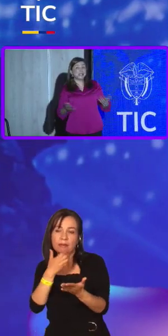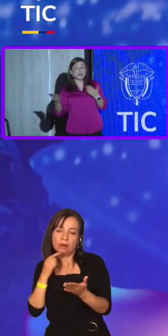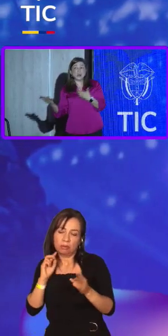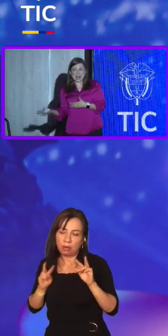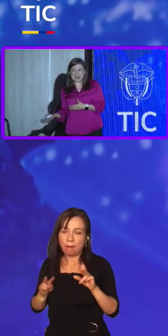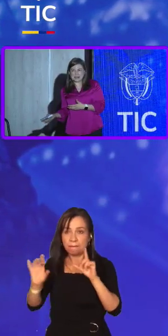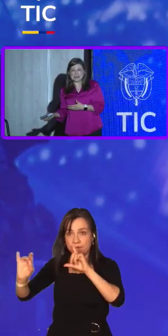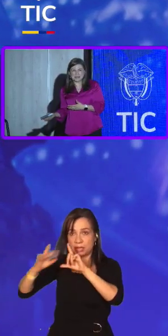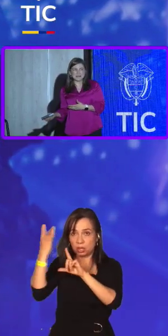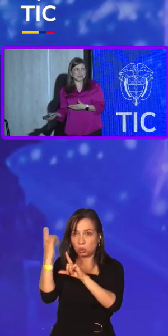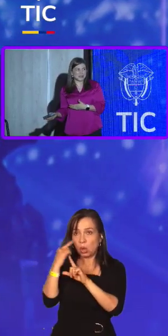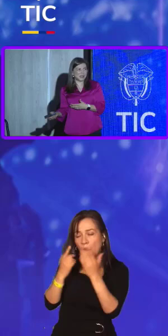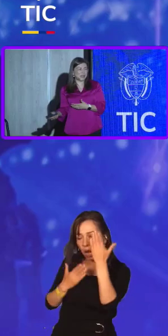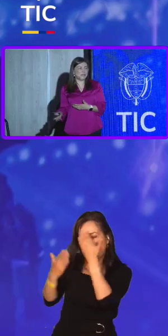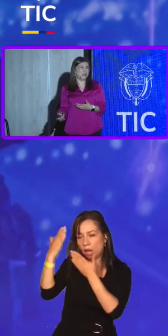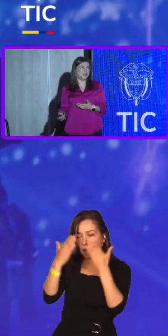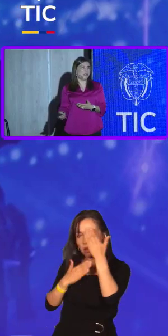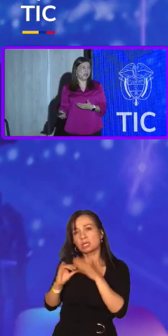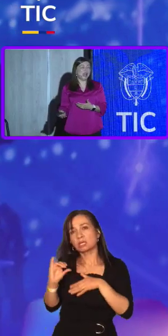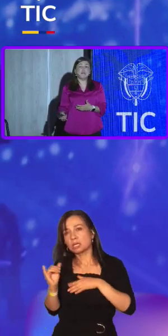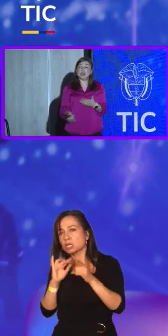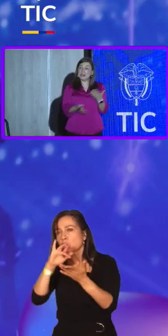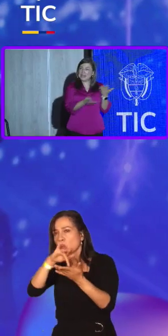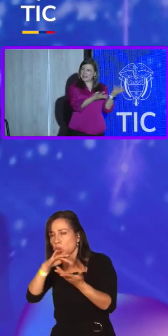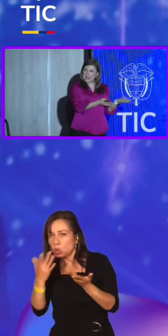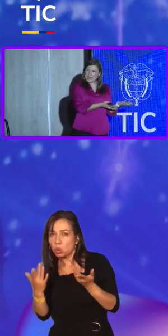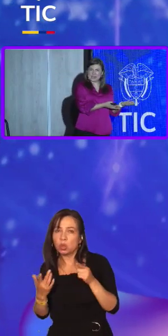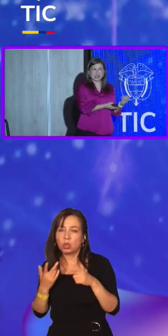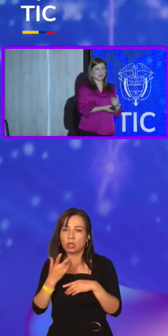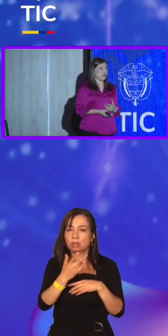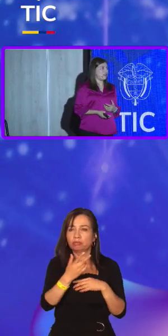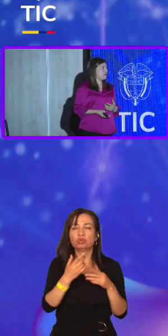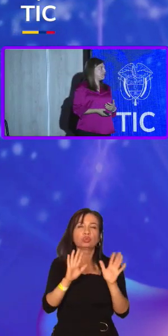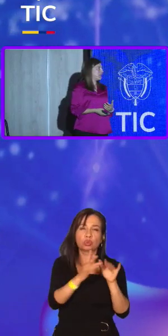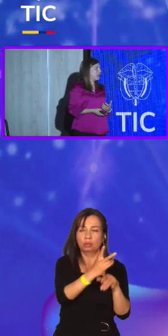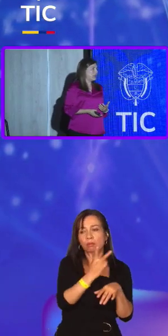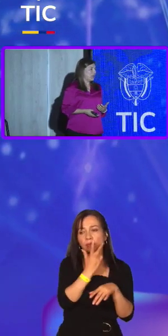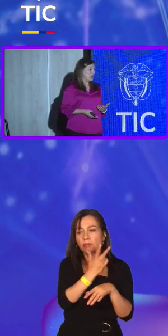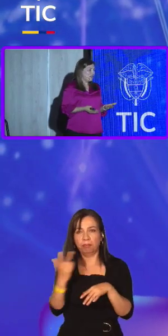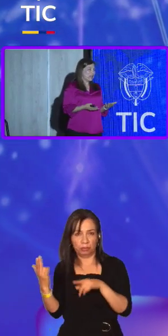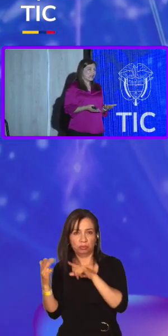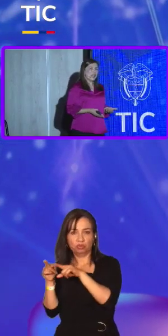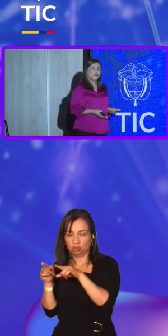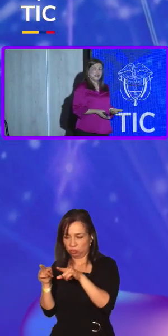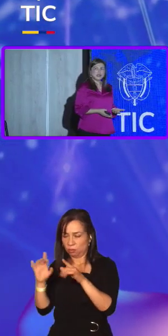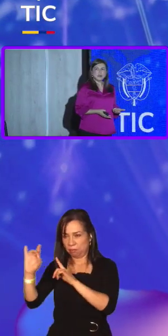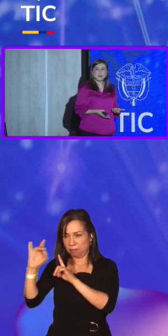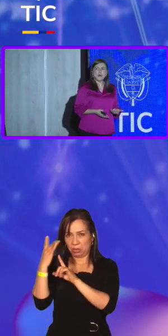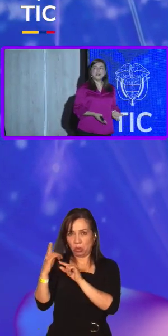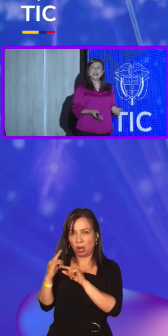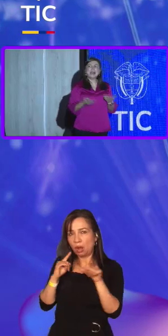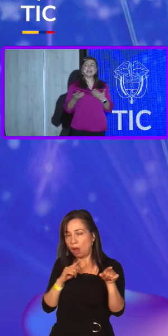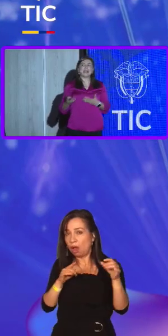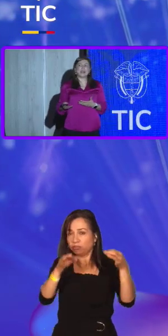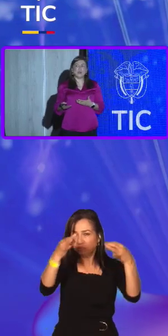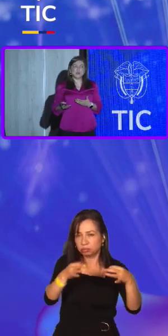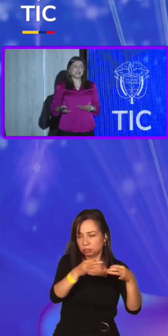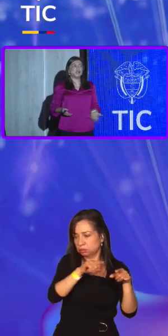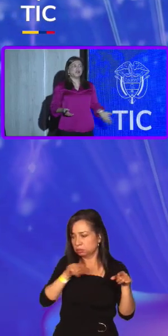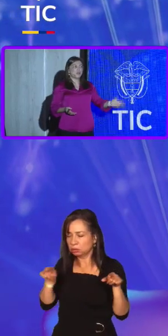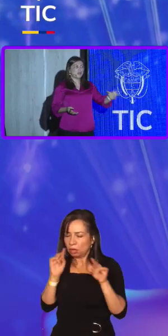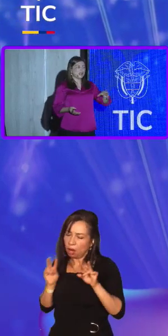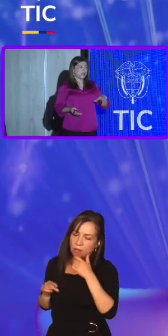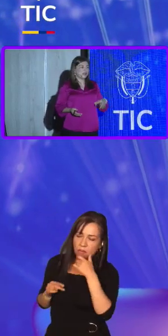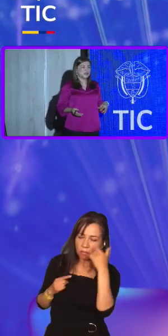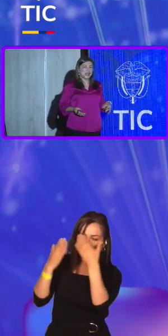mi copia virtual, ¿verdad?, en mi gemelo digital de la realidad física y ver qué efecto podría